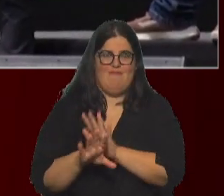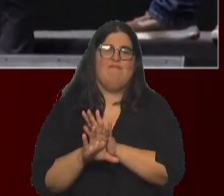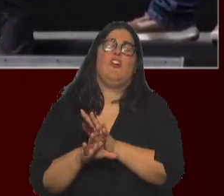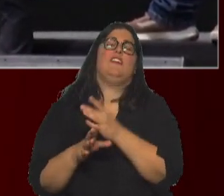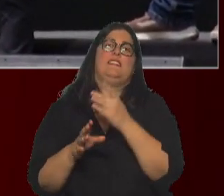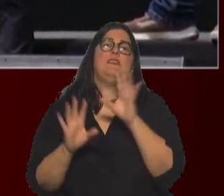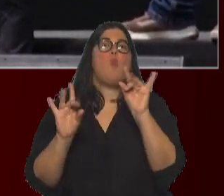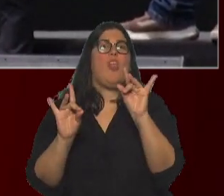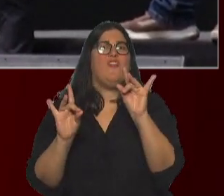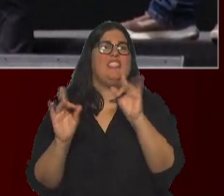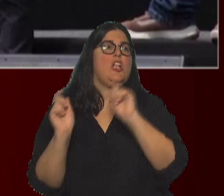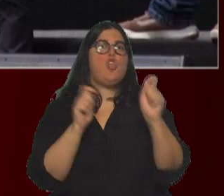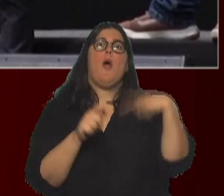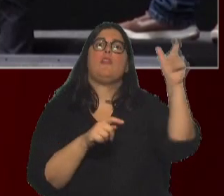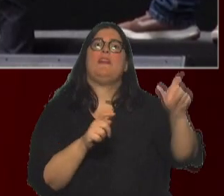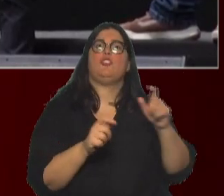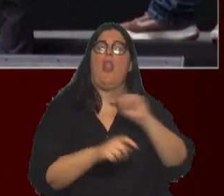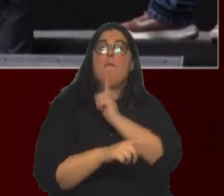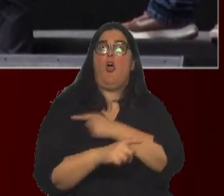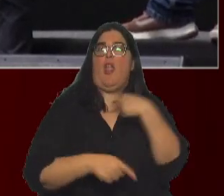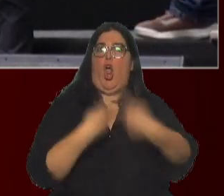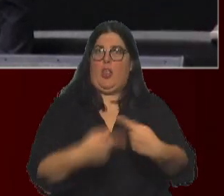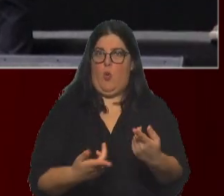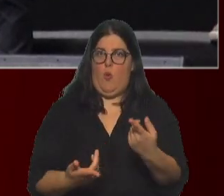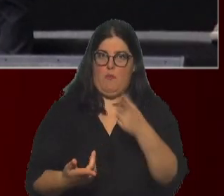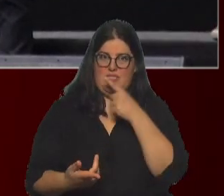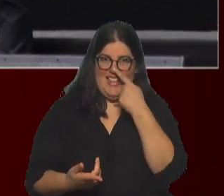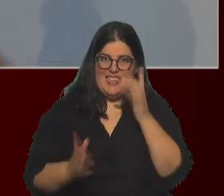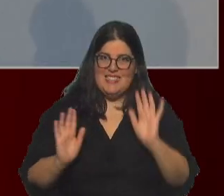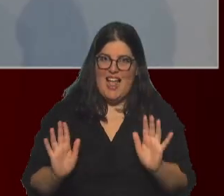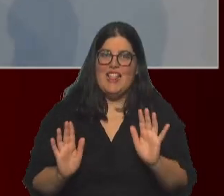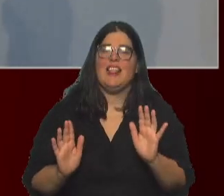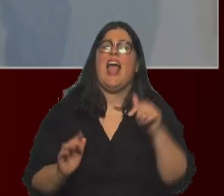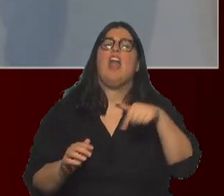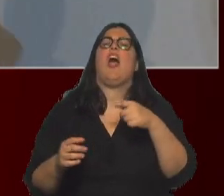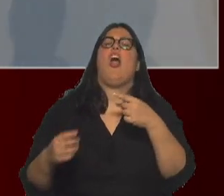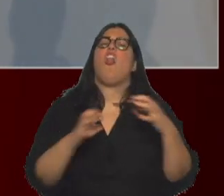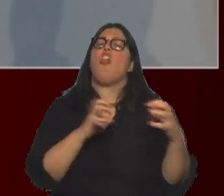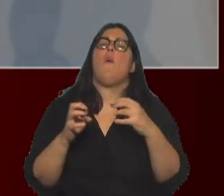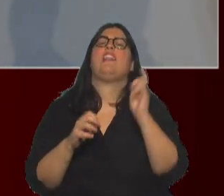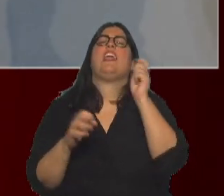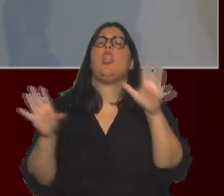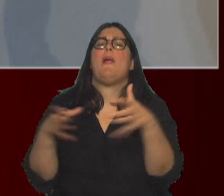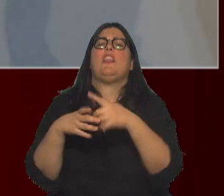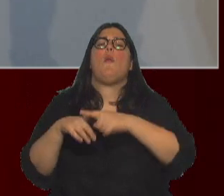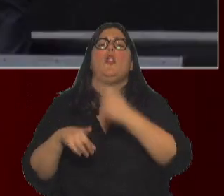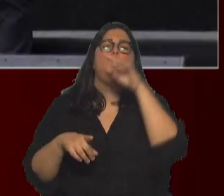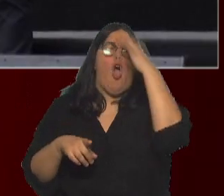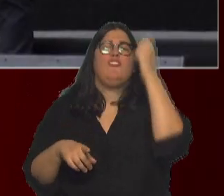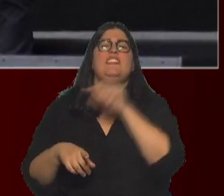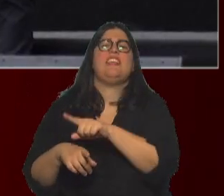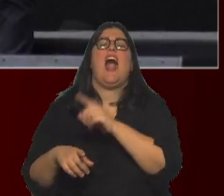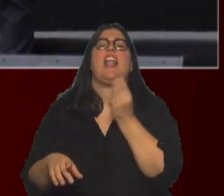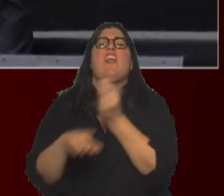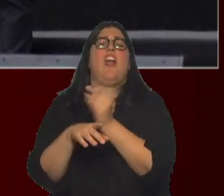sucesión de AMLO sea aún más interesante, porque pareciera que lo que estamos discutiendo es no quién va a ser el candidato del oficialismo, sino quién va a ser el